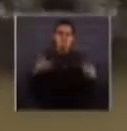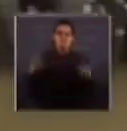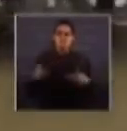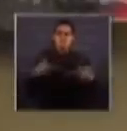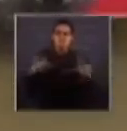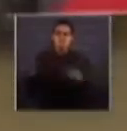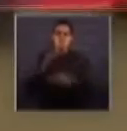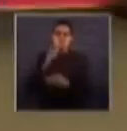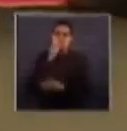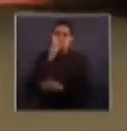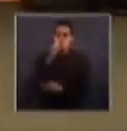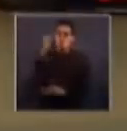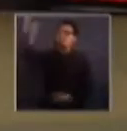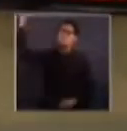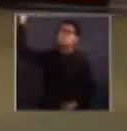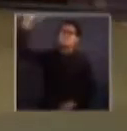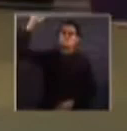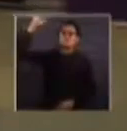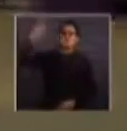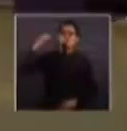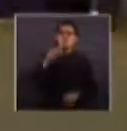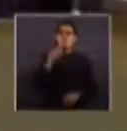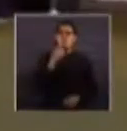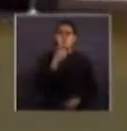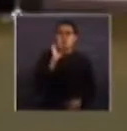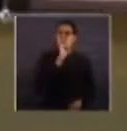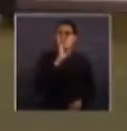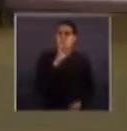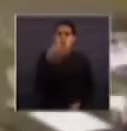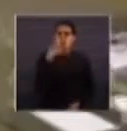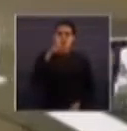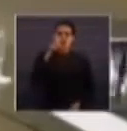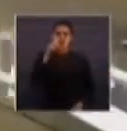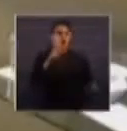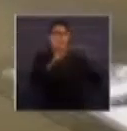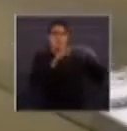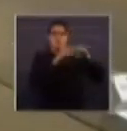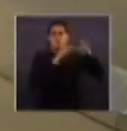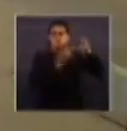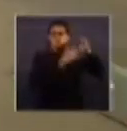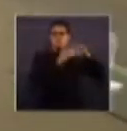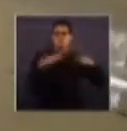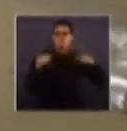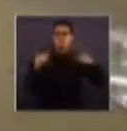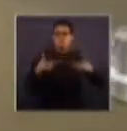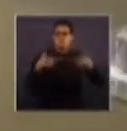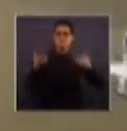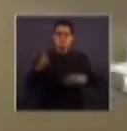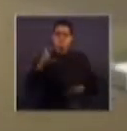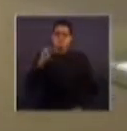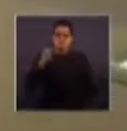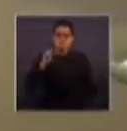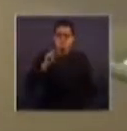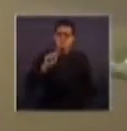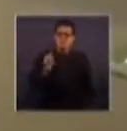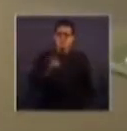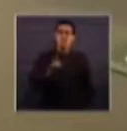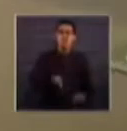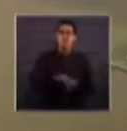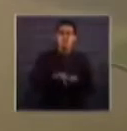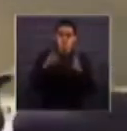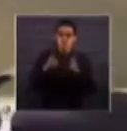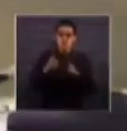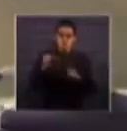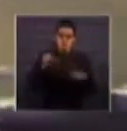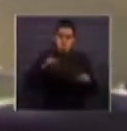y despensas que se va a cambiar la realidad en esas zonas de nuestras ciudades, de nuestros